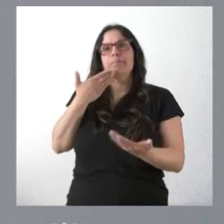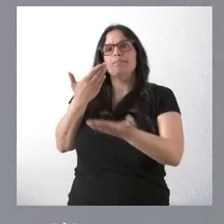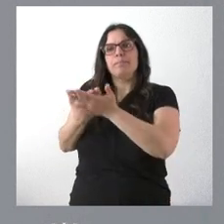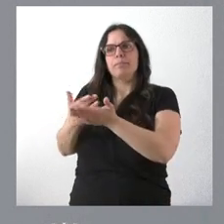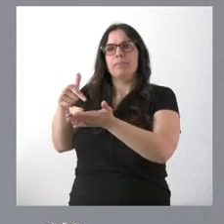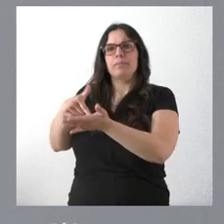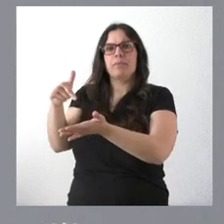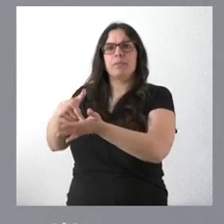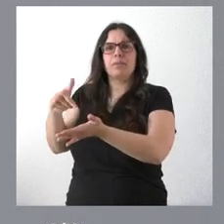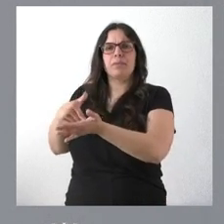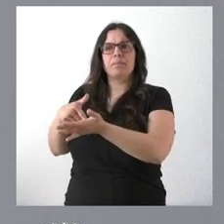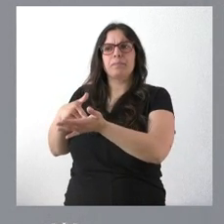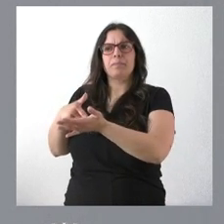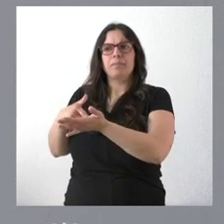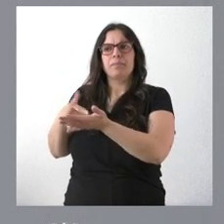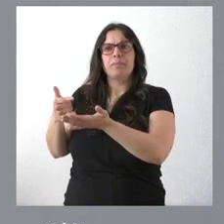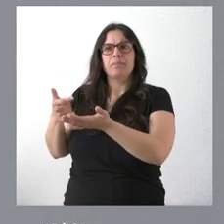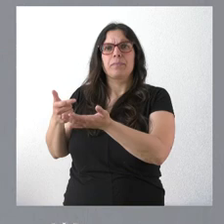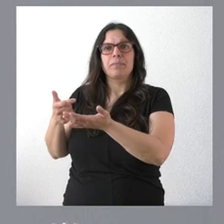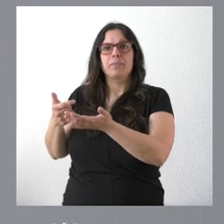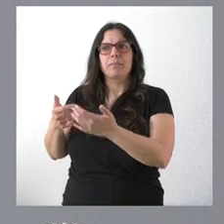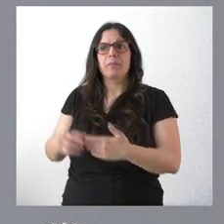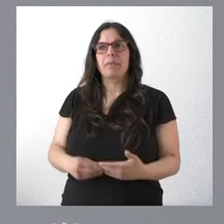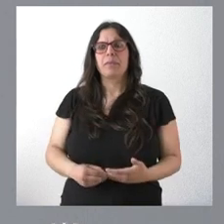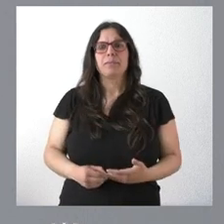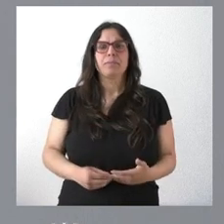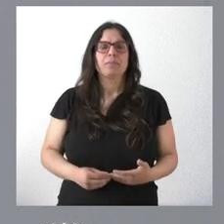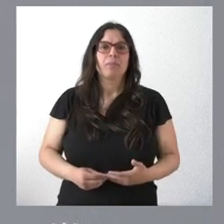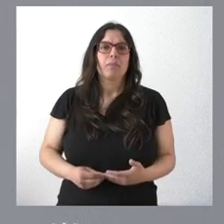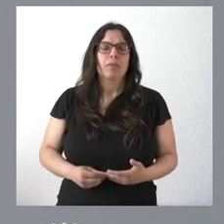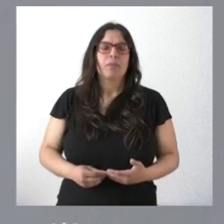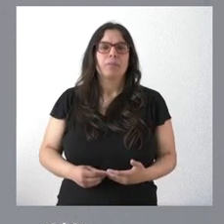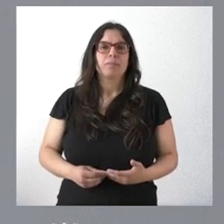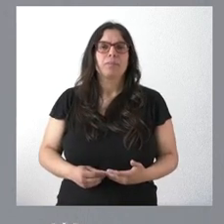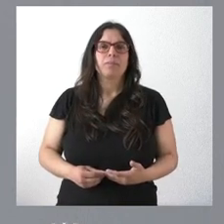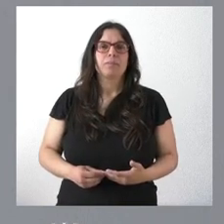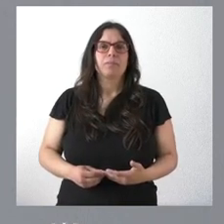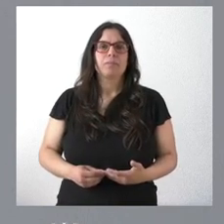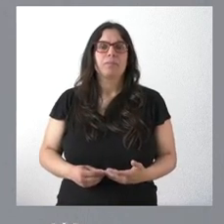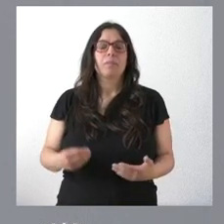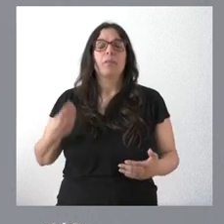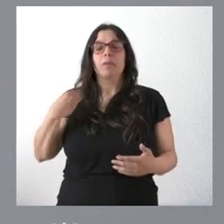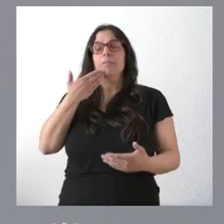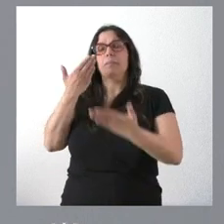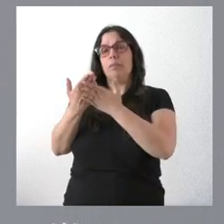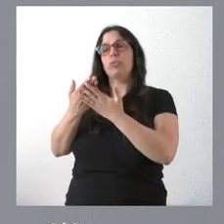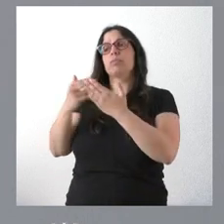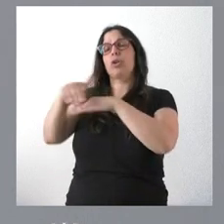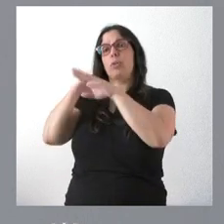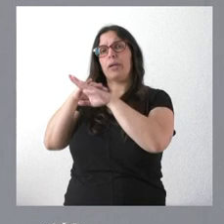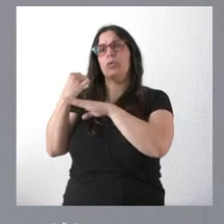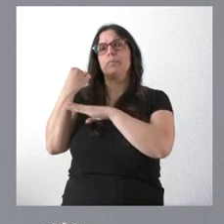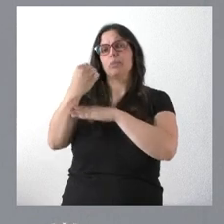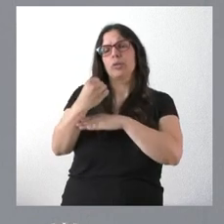y es necesaria, y en el caso de Segovia específicamente sí apoyamos la eliminación de los peajes y demandamos al Gobierno que lo pueda llevar a